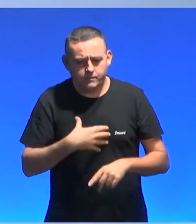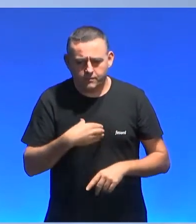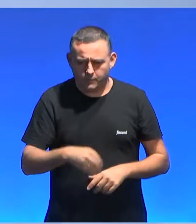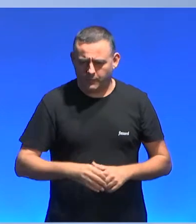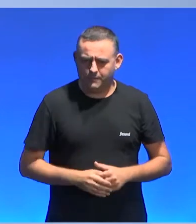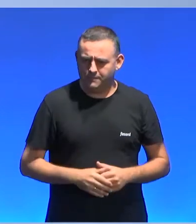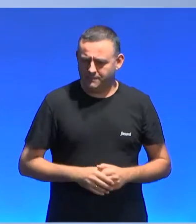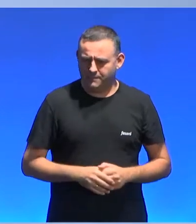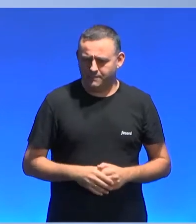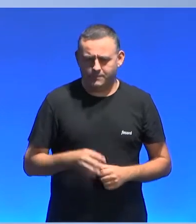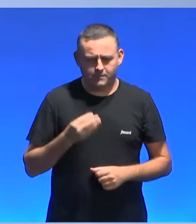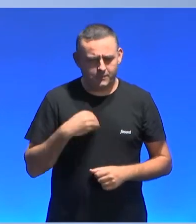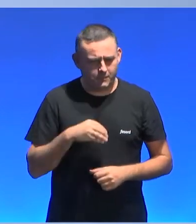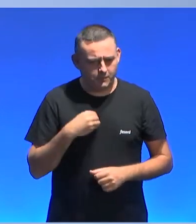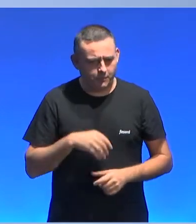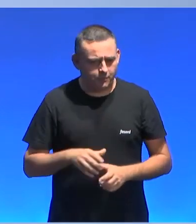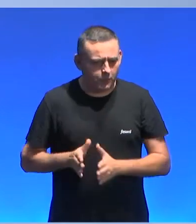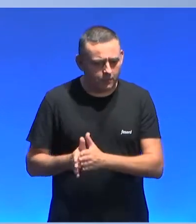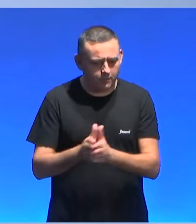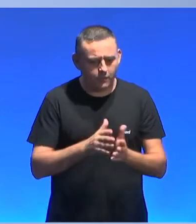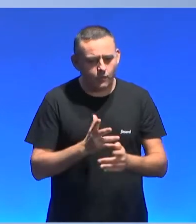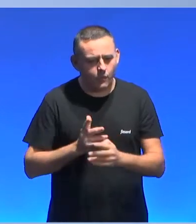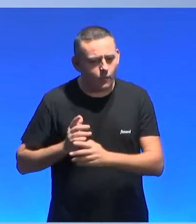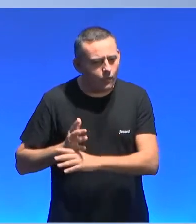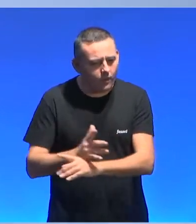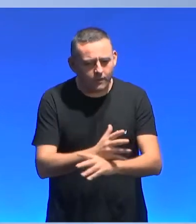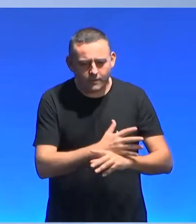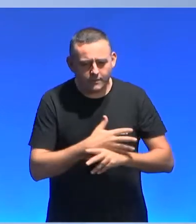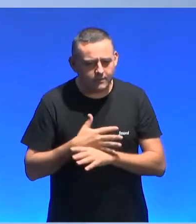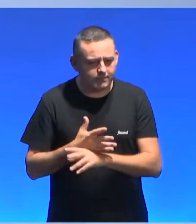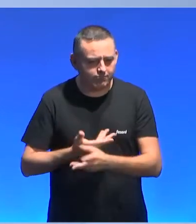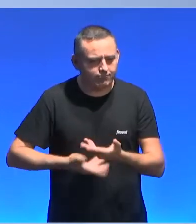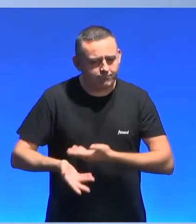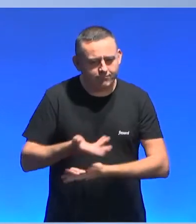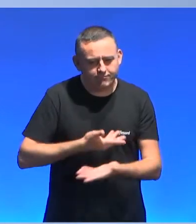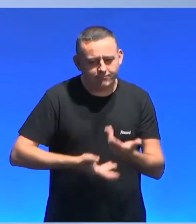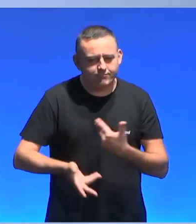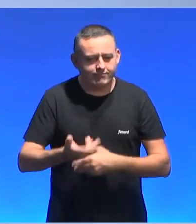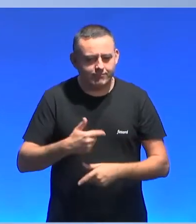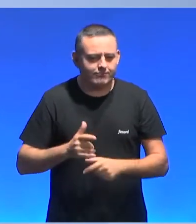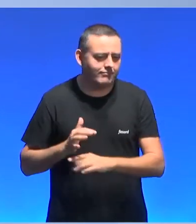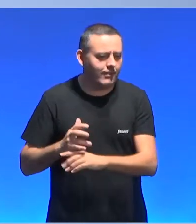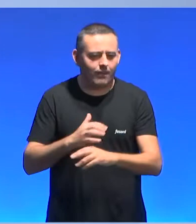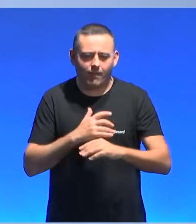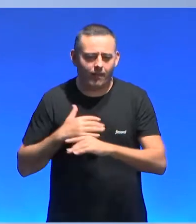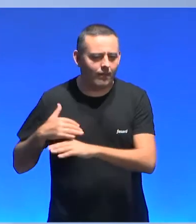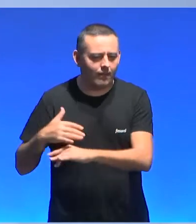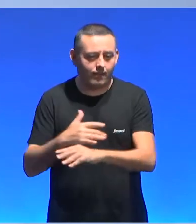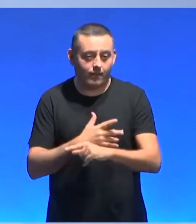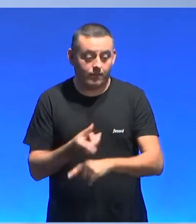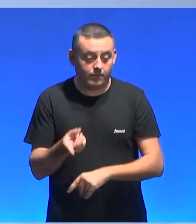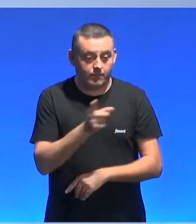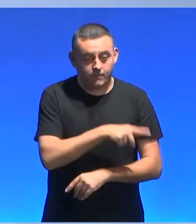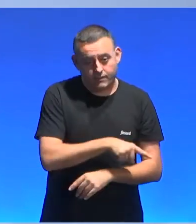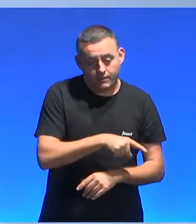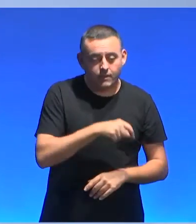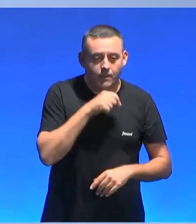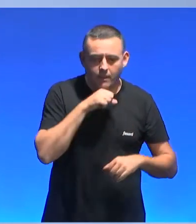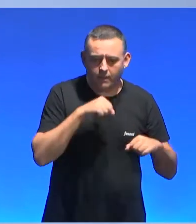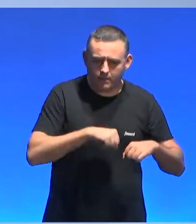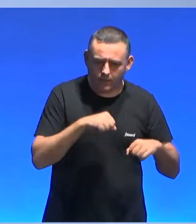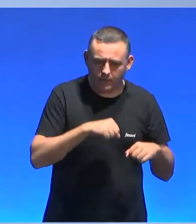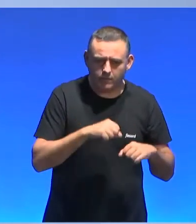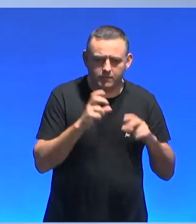nuestros compañeros y compañeras de juego, mientras que los ancianos la vivían como un lugar